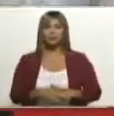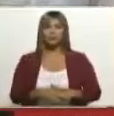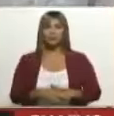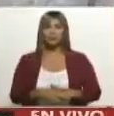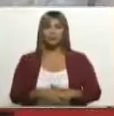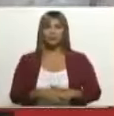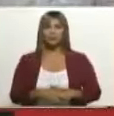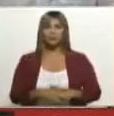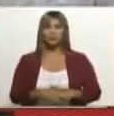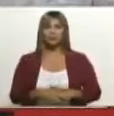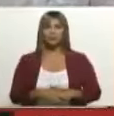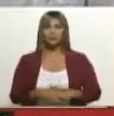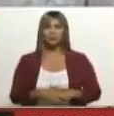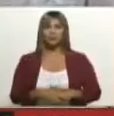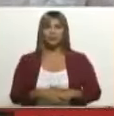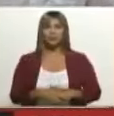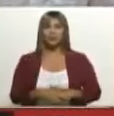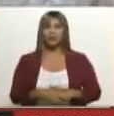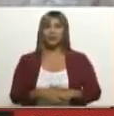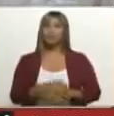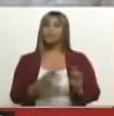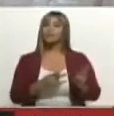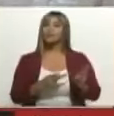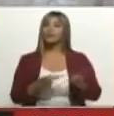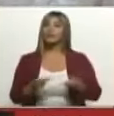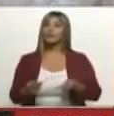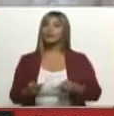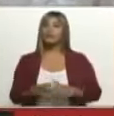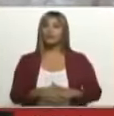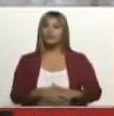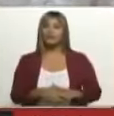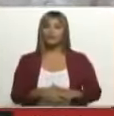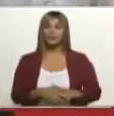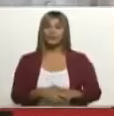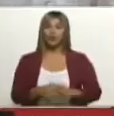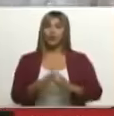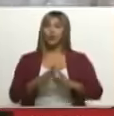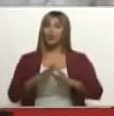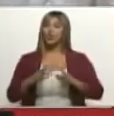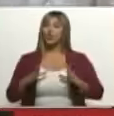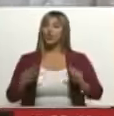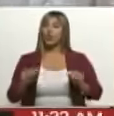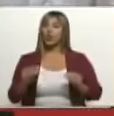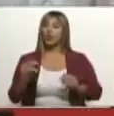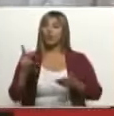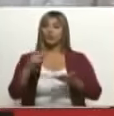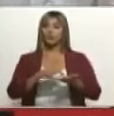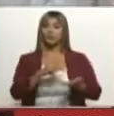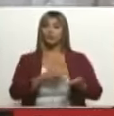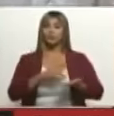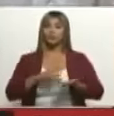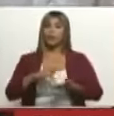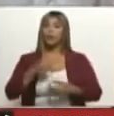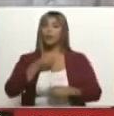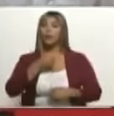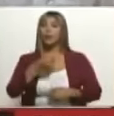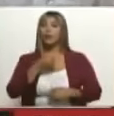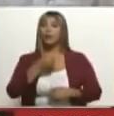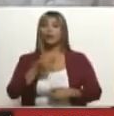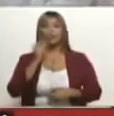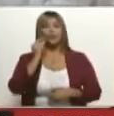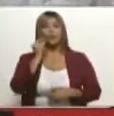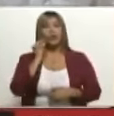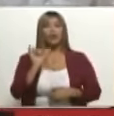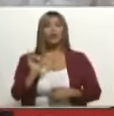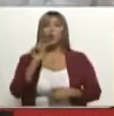vivo. Bueno, bienvenidos a todos los periodistas, mujeres y hombres que